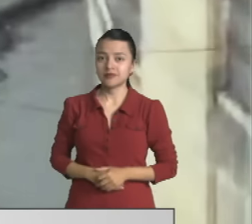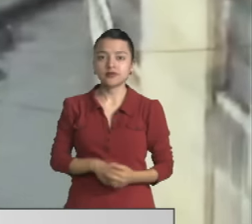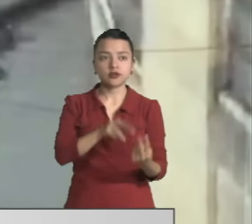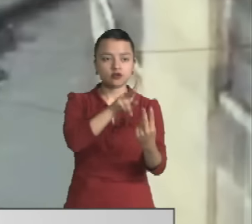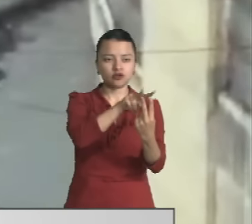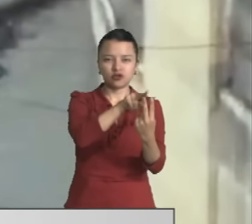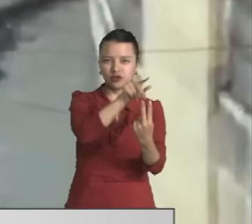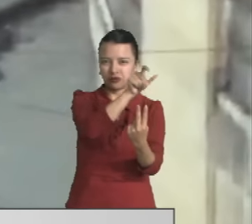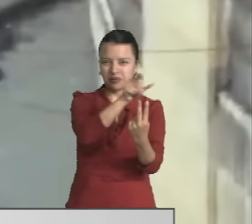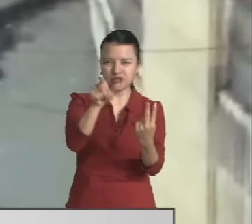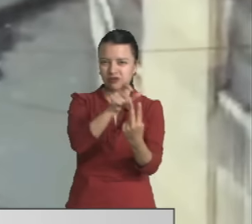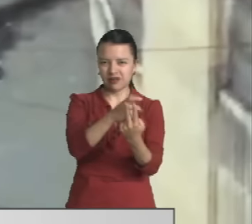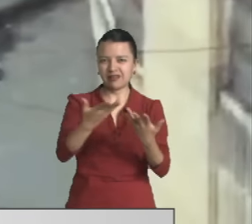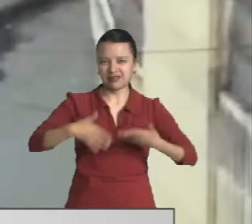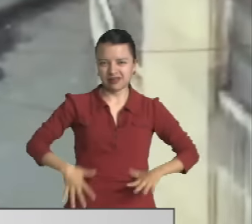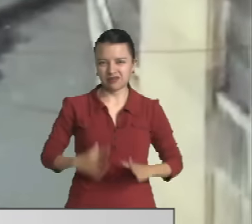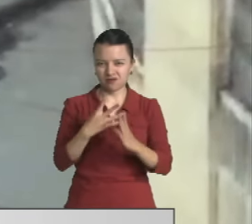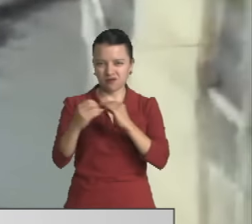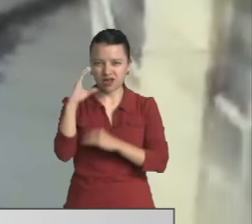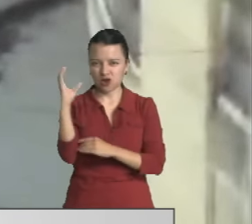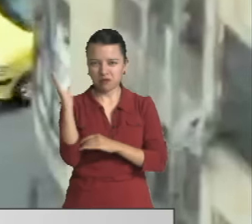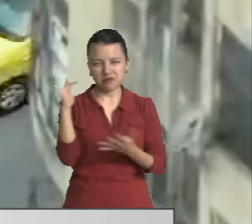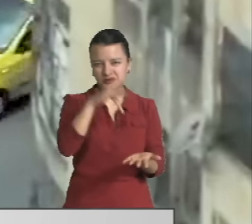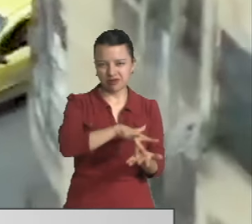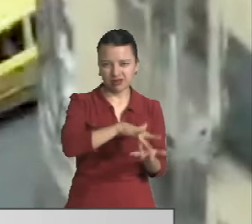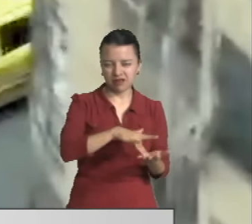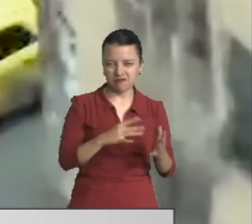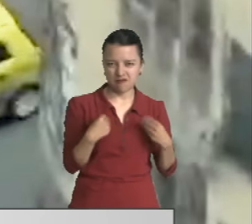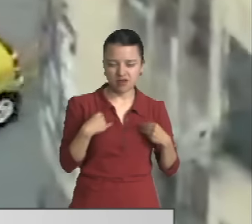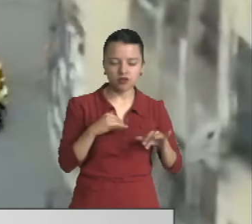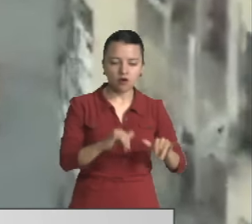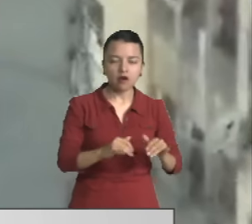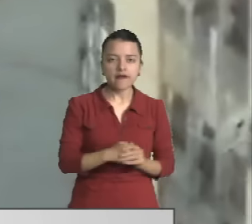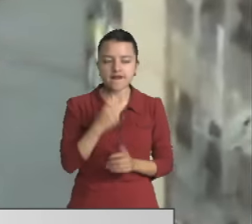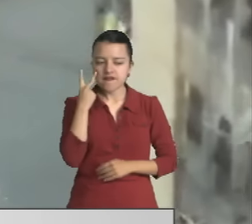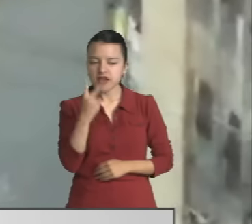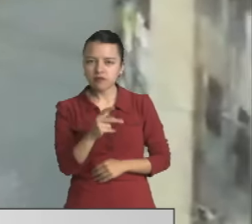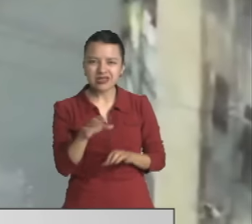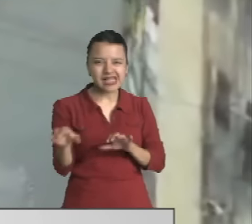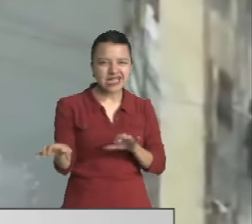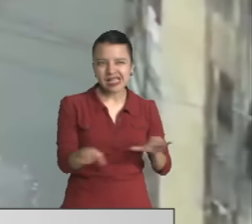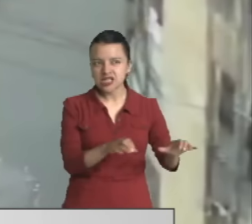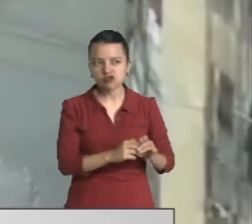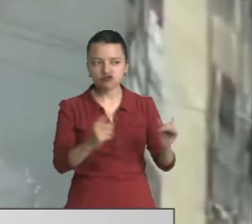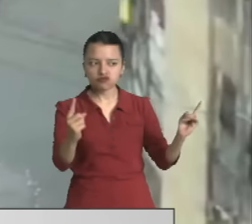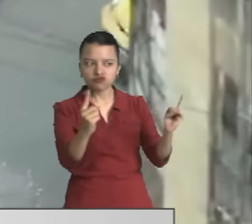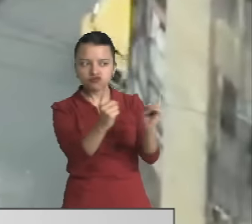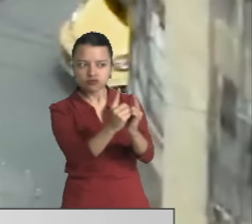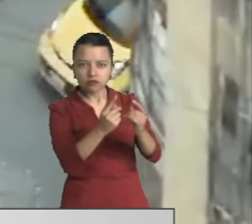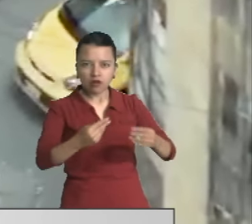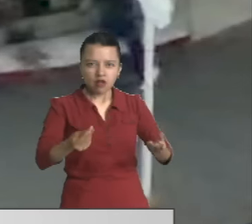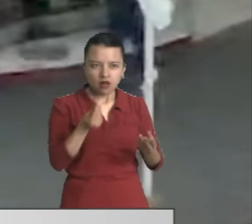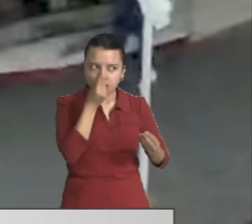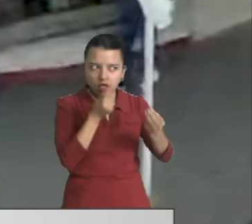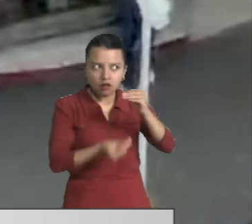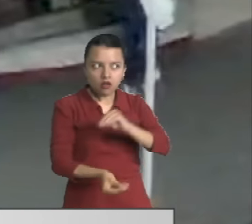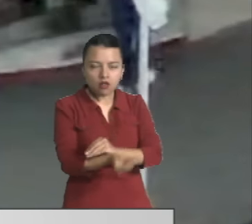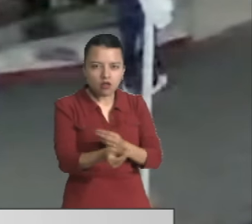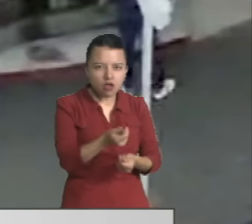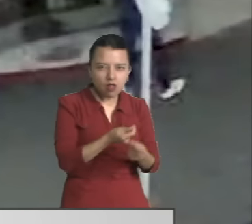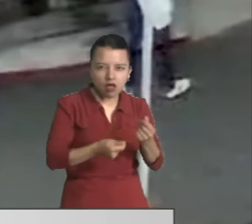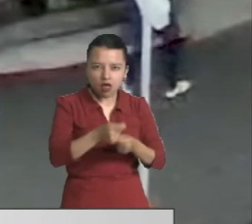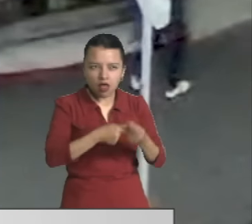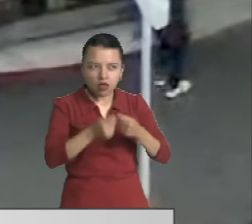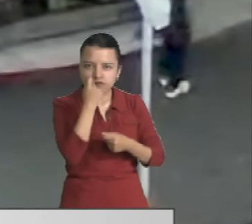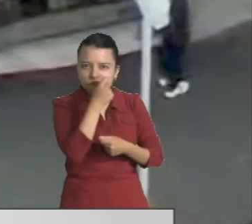expendiendo, distribuyendo sustancias estupefacientes. De manera inmediata se logra interceptarlos. Se realiza un